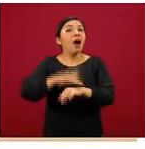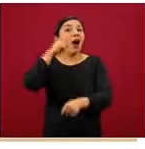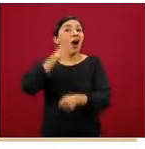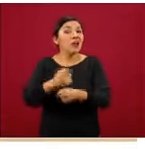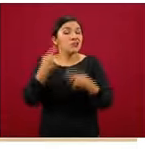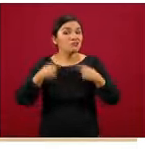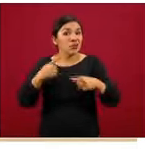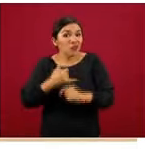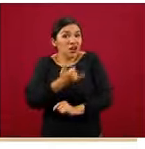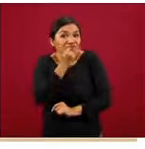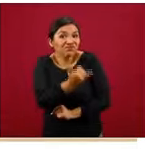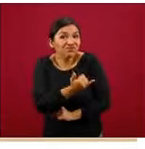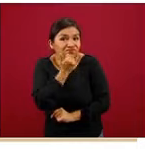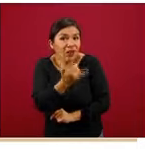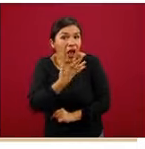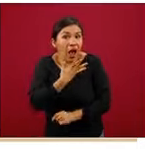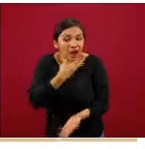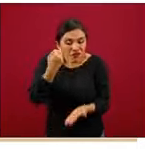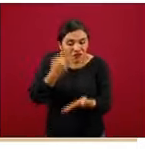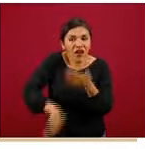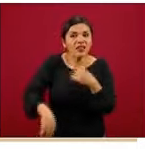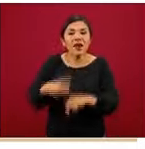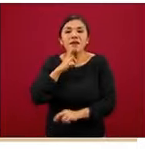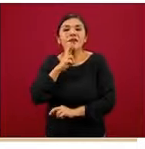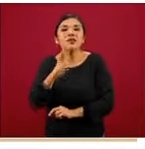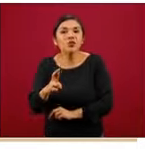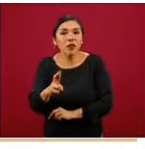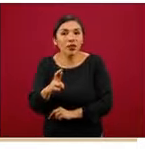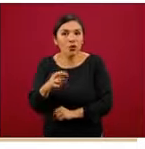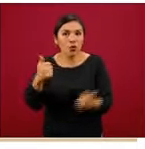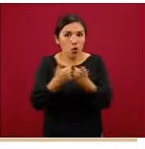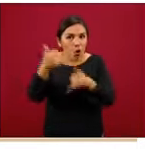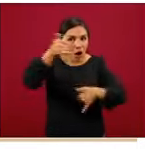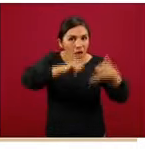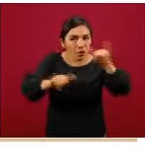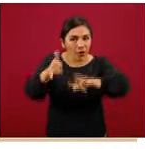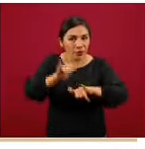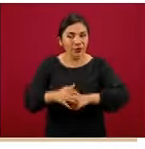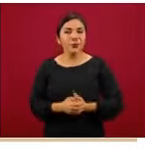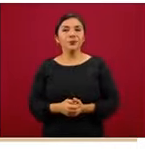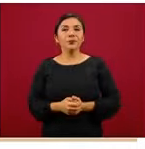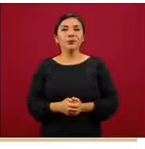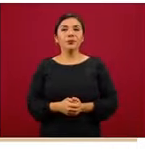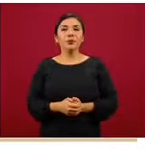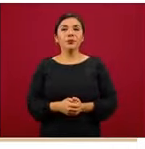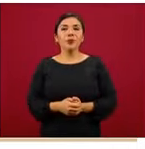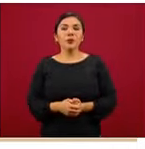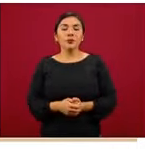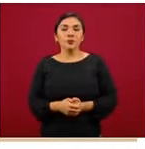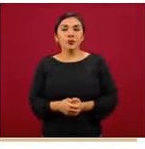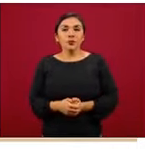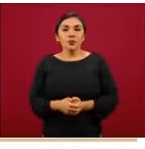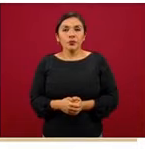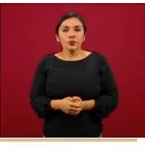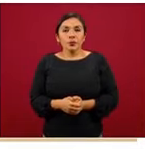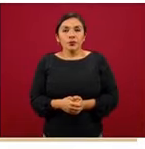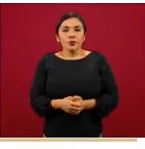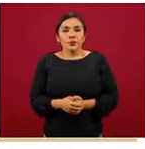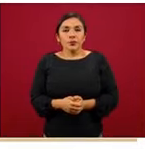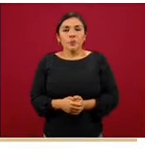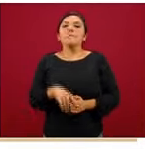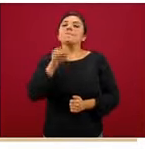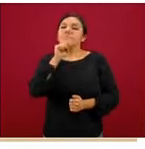de casos sospechosos que tienen aún pendiente un resultado de laboratorio. Si vemos la siguiente diapositiva, es también ya